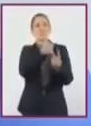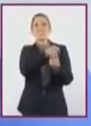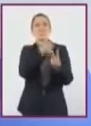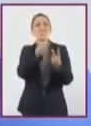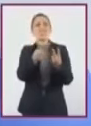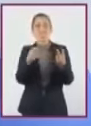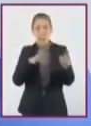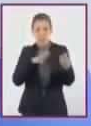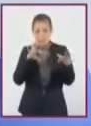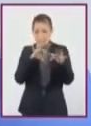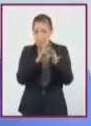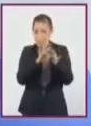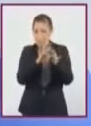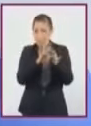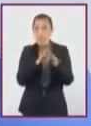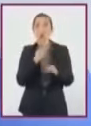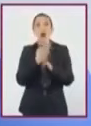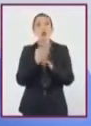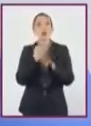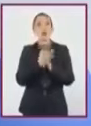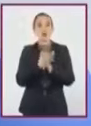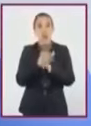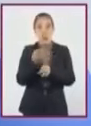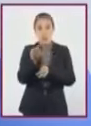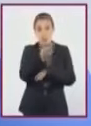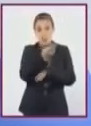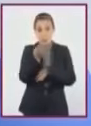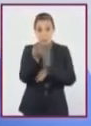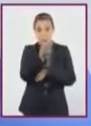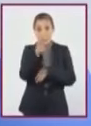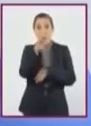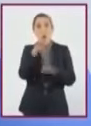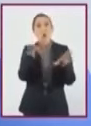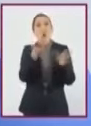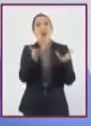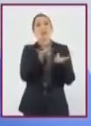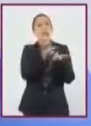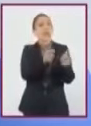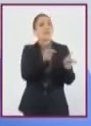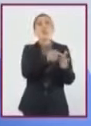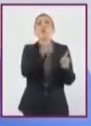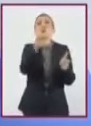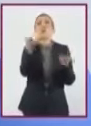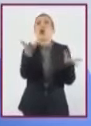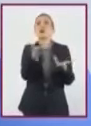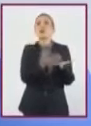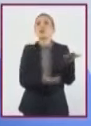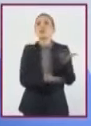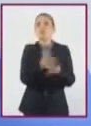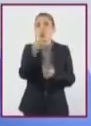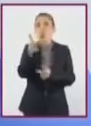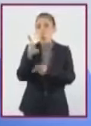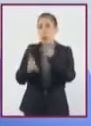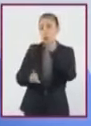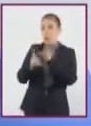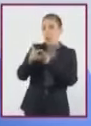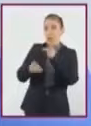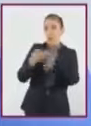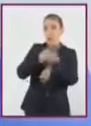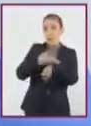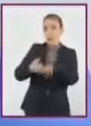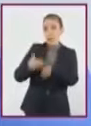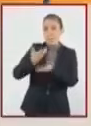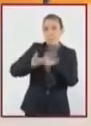ambas? Actualmente, ustedes, ¿cómo ejercen su libertad? Platíquenlo en casa con